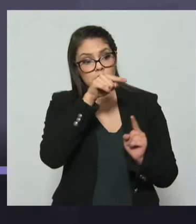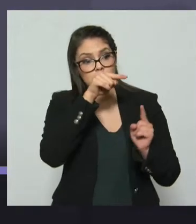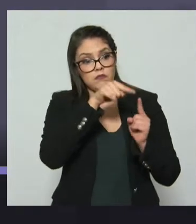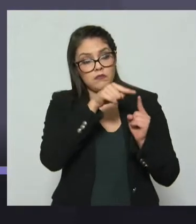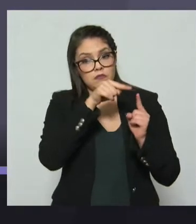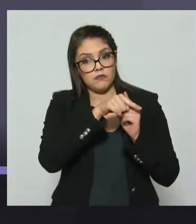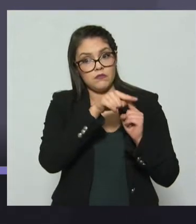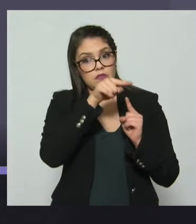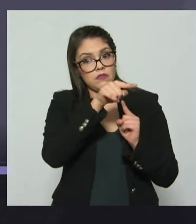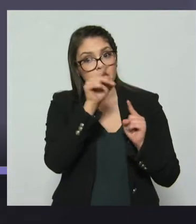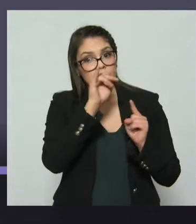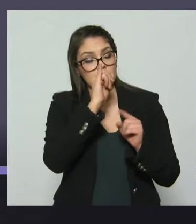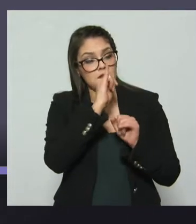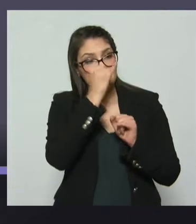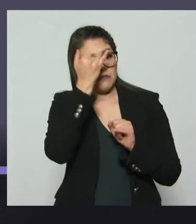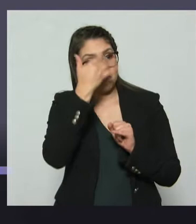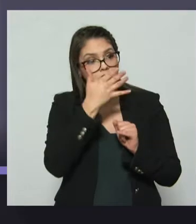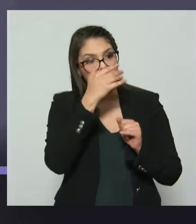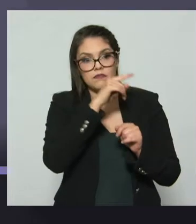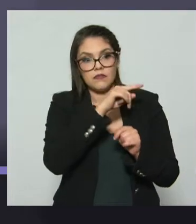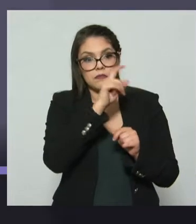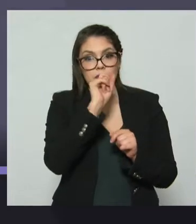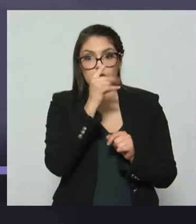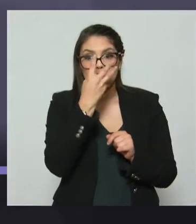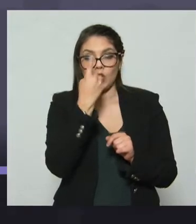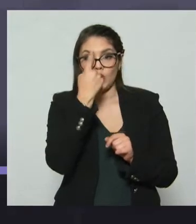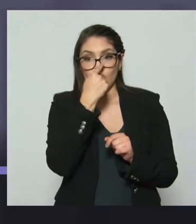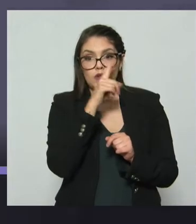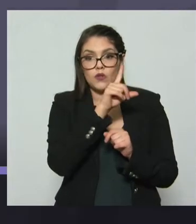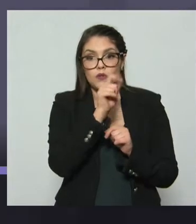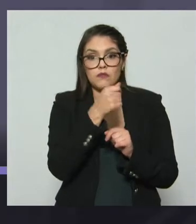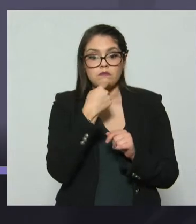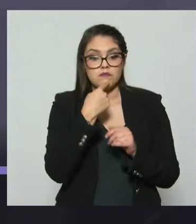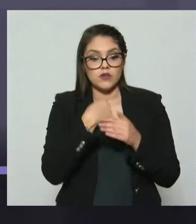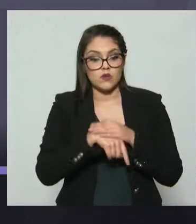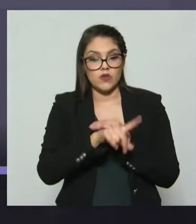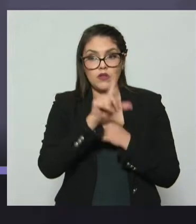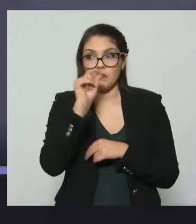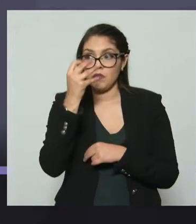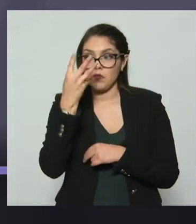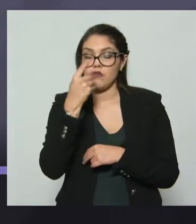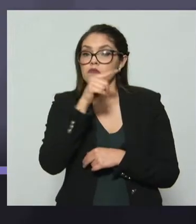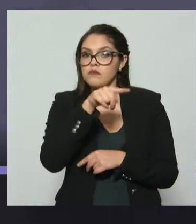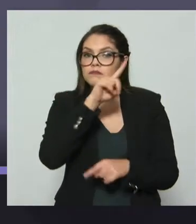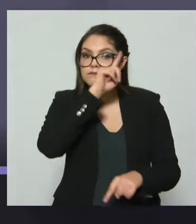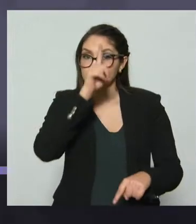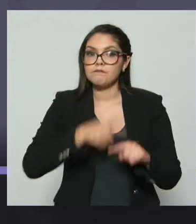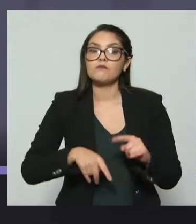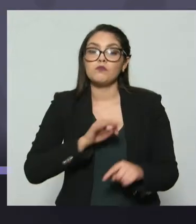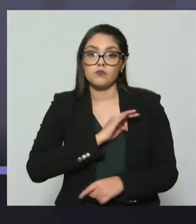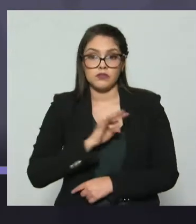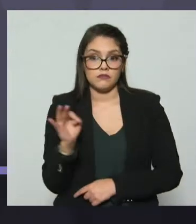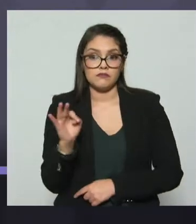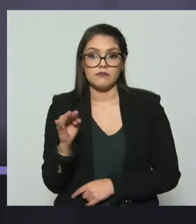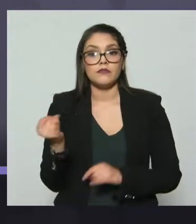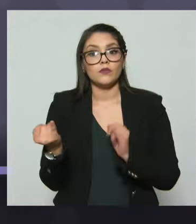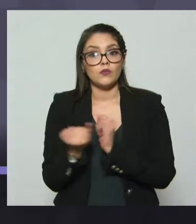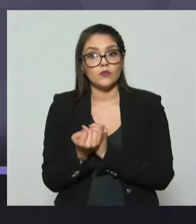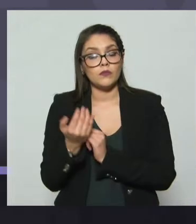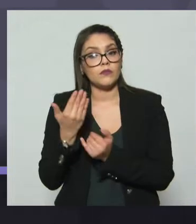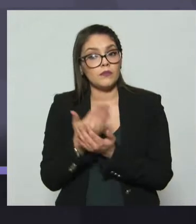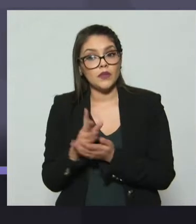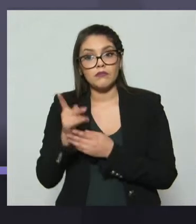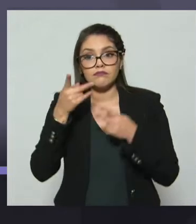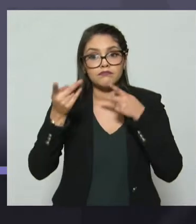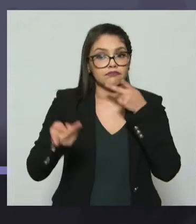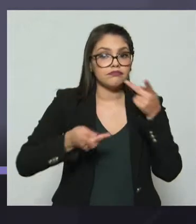a que baje esa imagen 24 horas después de que la persona hizo la denuncia. Entonces, no solamente se generaron consensos, sino